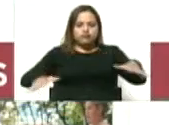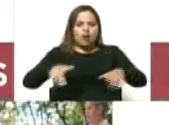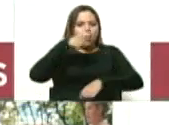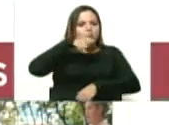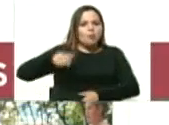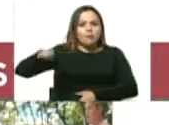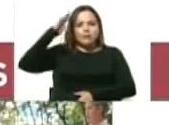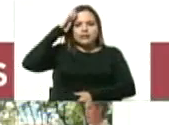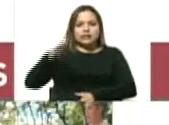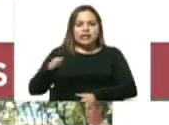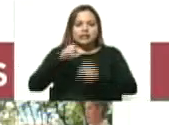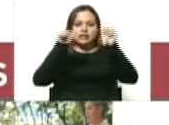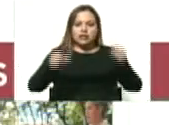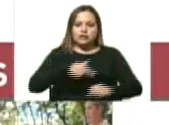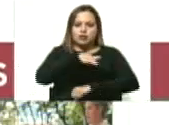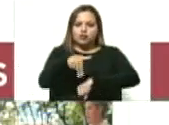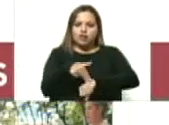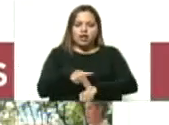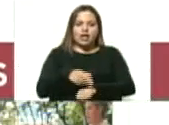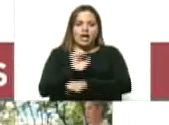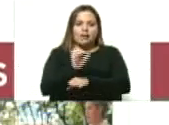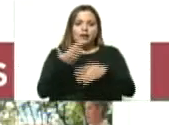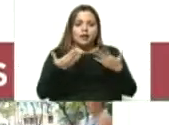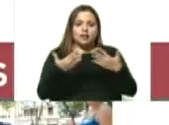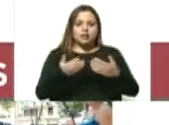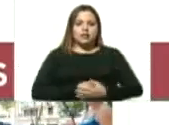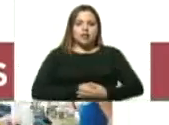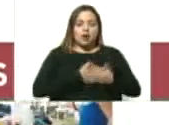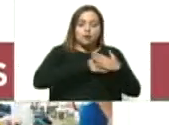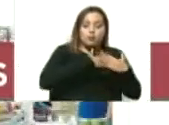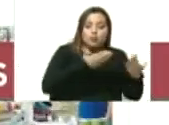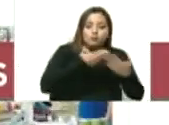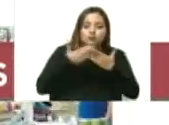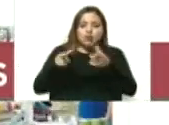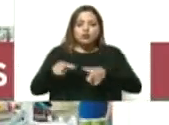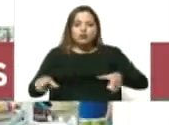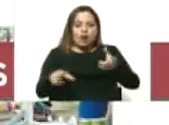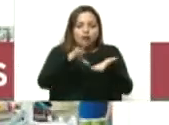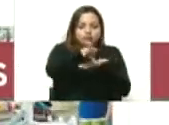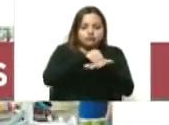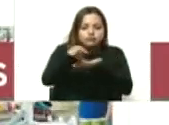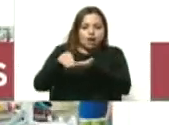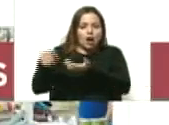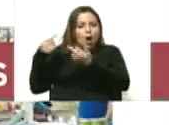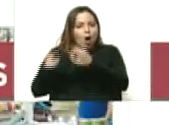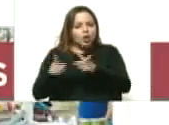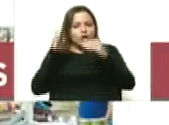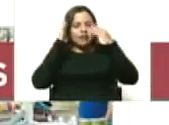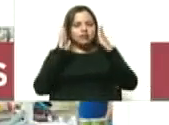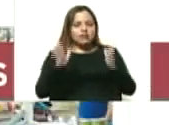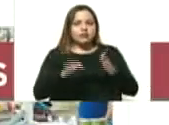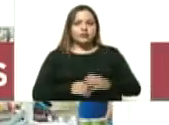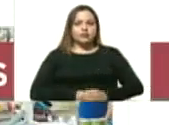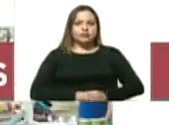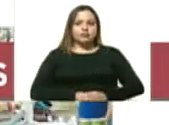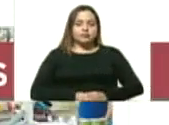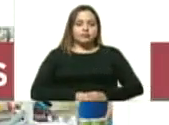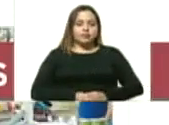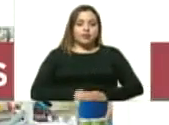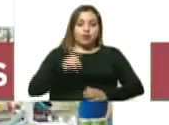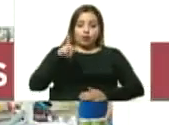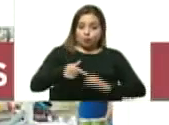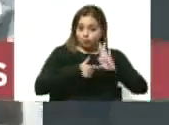de Riesgos, con voluntariado en centros de acopio y otros puntos asistenciales. Allí vemos también las gráficas de lo que